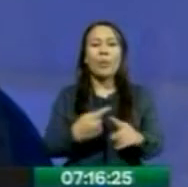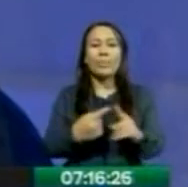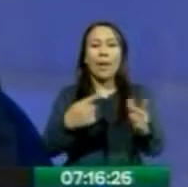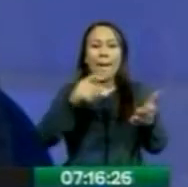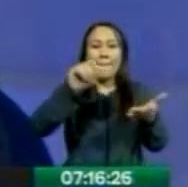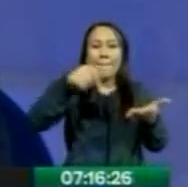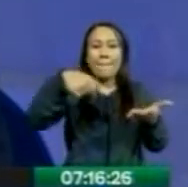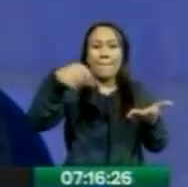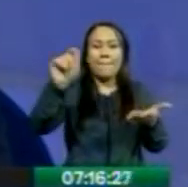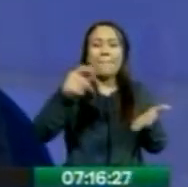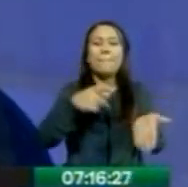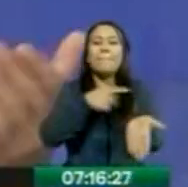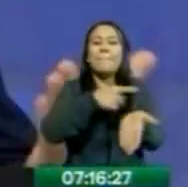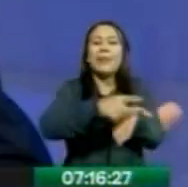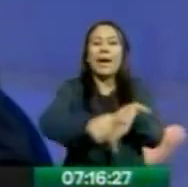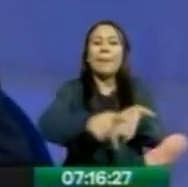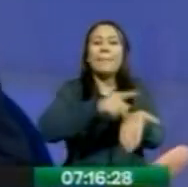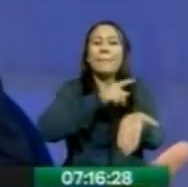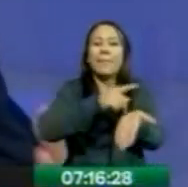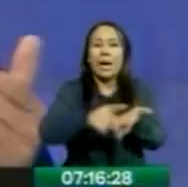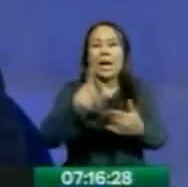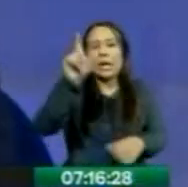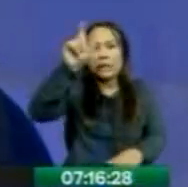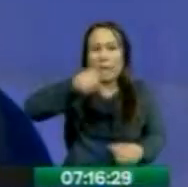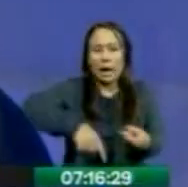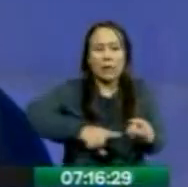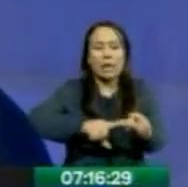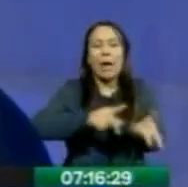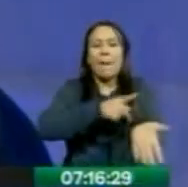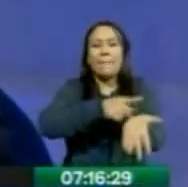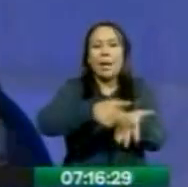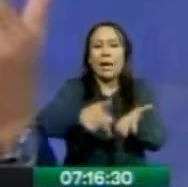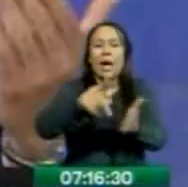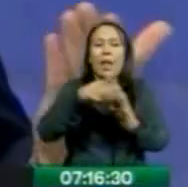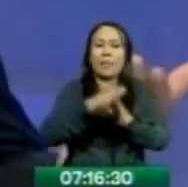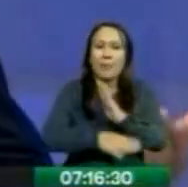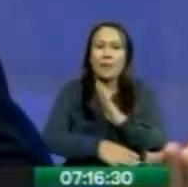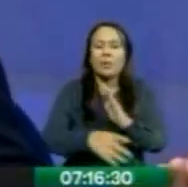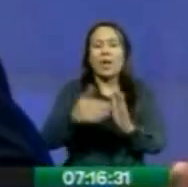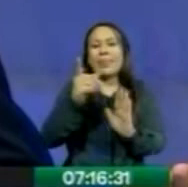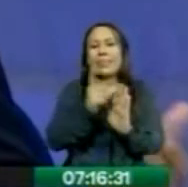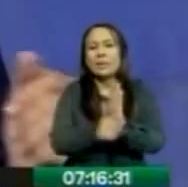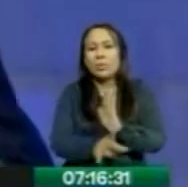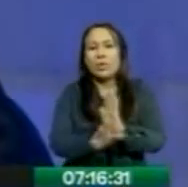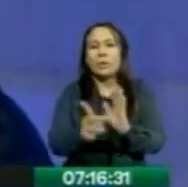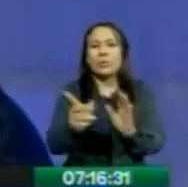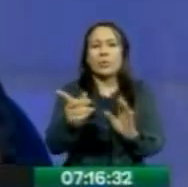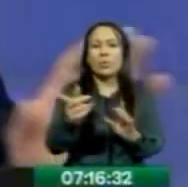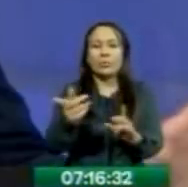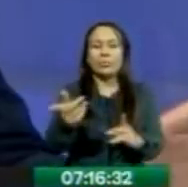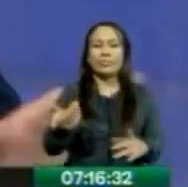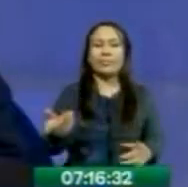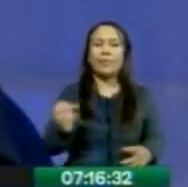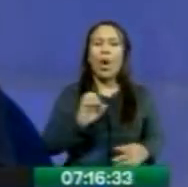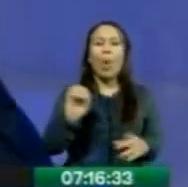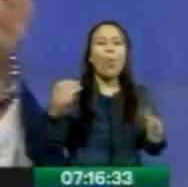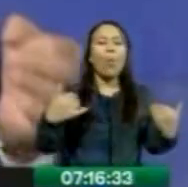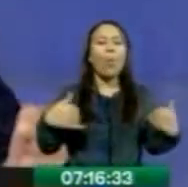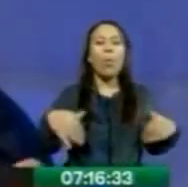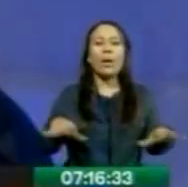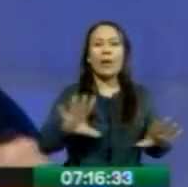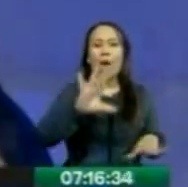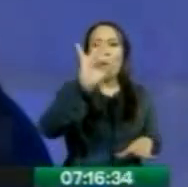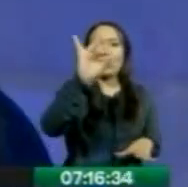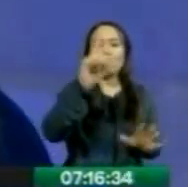hemos implementado en nuestra página web, como tarjetas de crédito, tarjetas de débito, descuentos automáticos, o en cualquiera de los